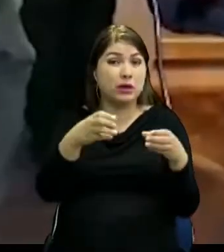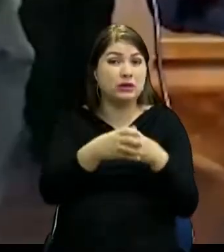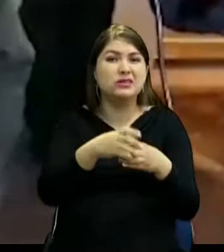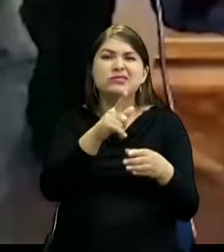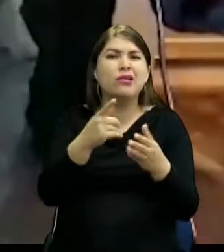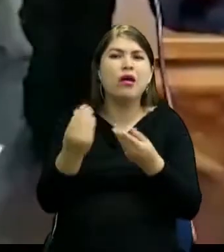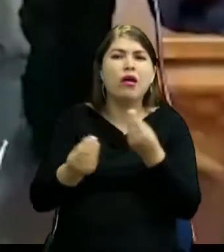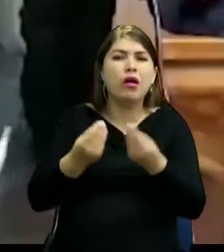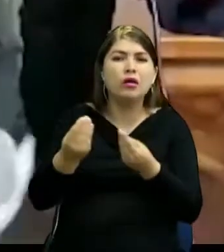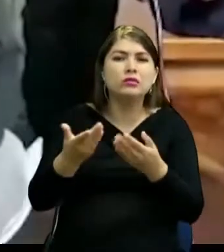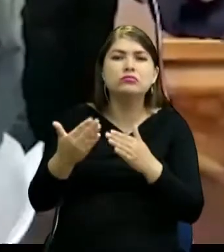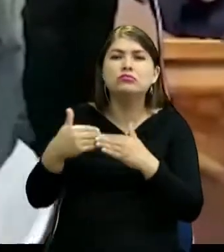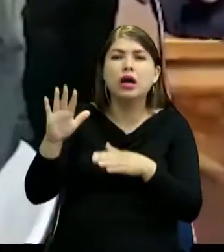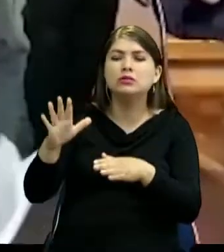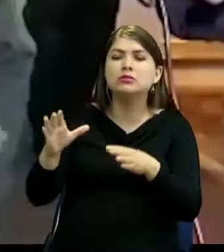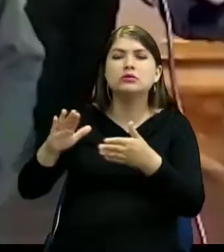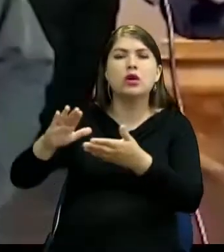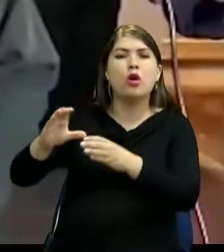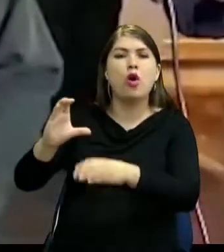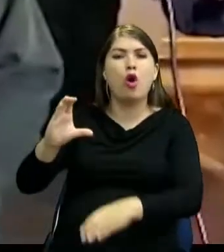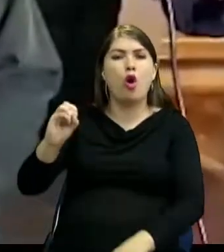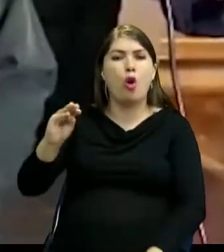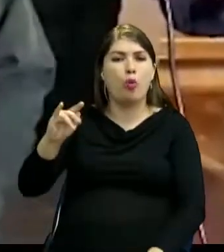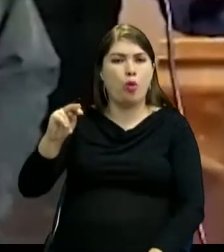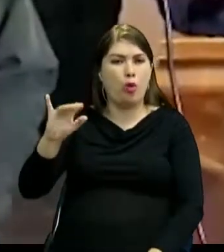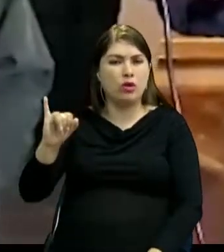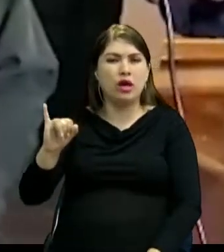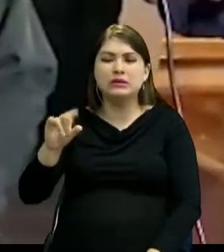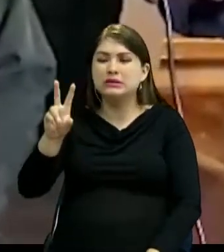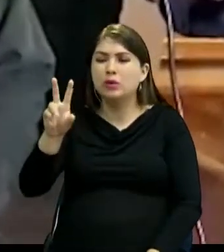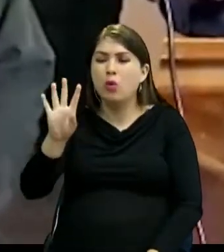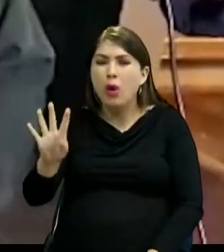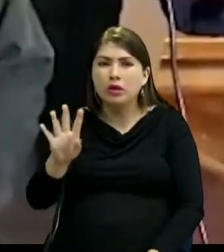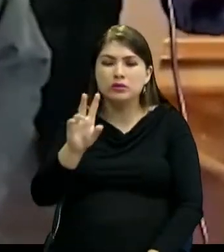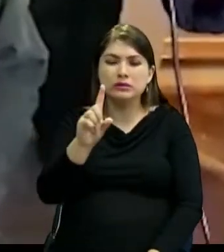Delinquen en sectores de la comuna 4, 6 y 7,